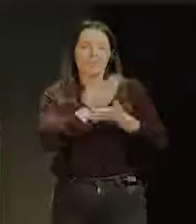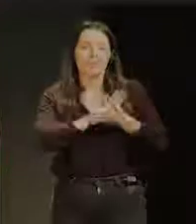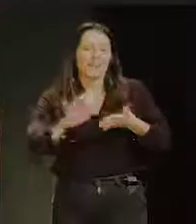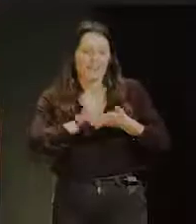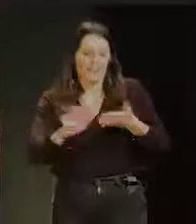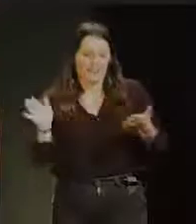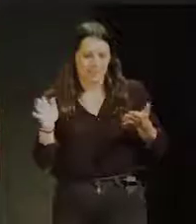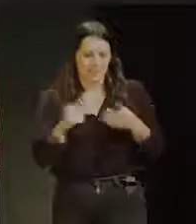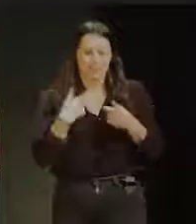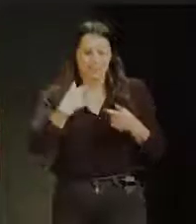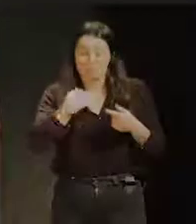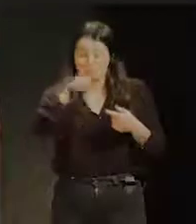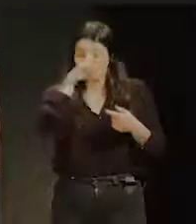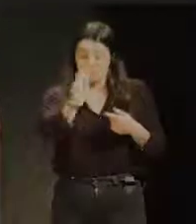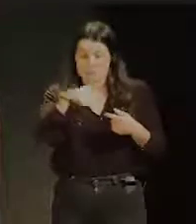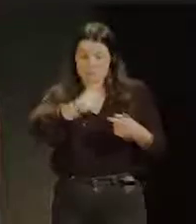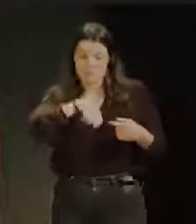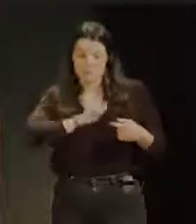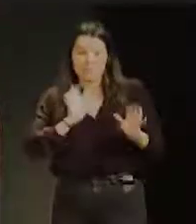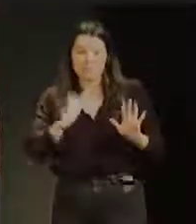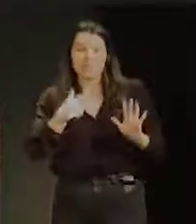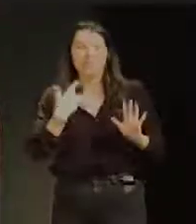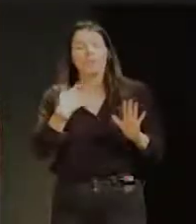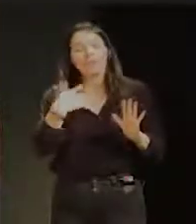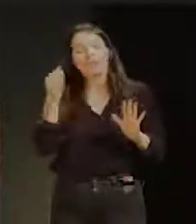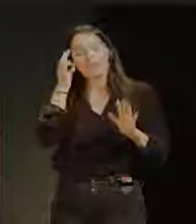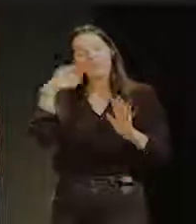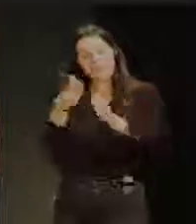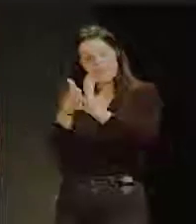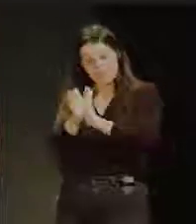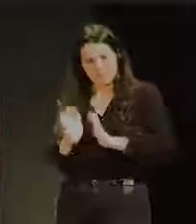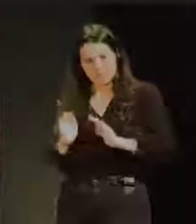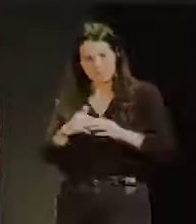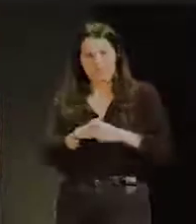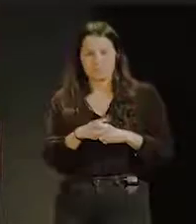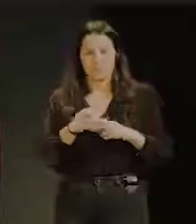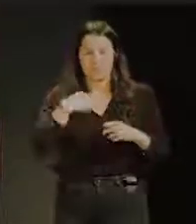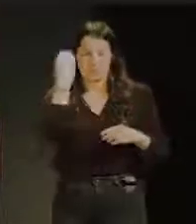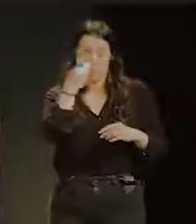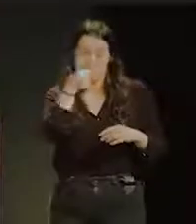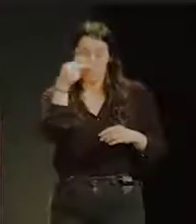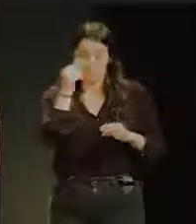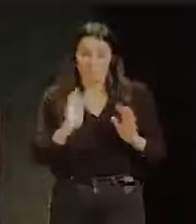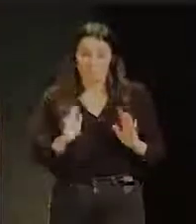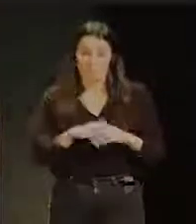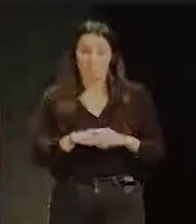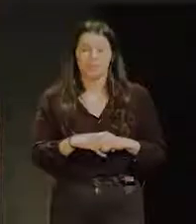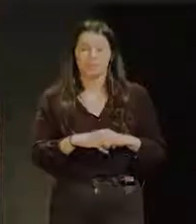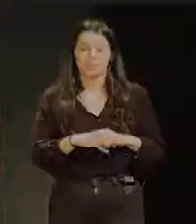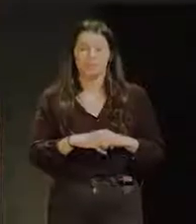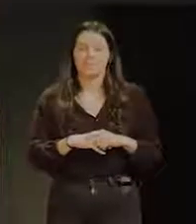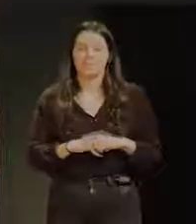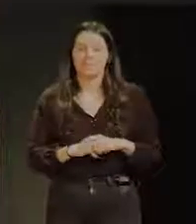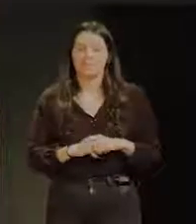si yo lo desconocía aquí en España, pero le voy a pedir que lo explique. Pues me pareció muy interesante, una iniciativa muy